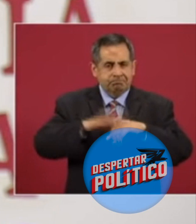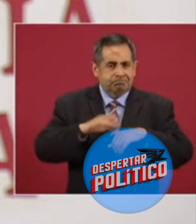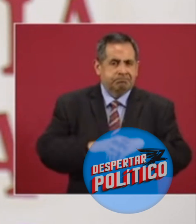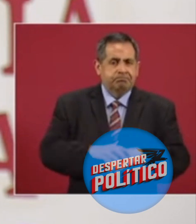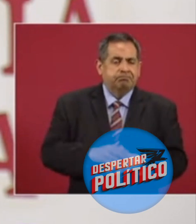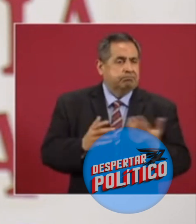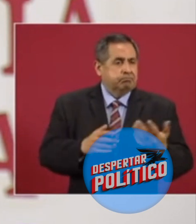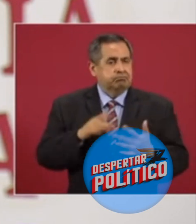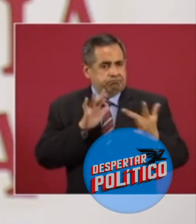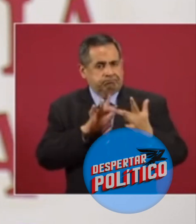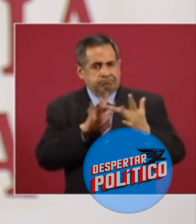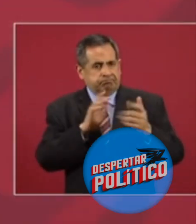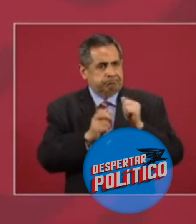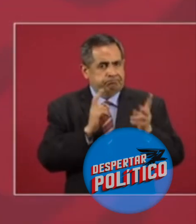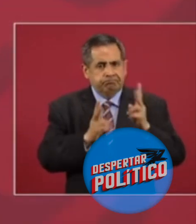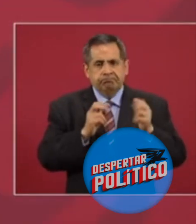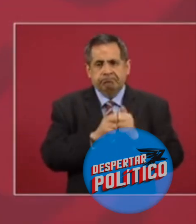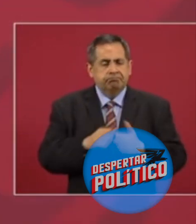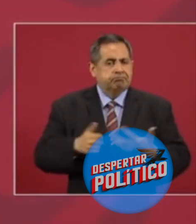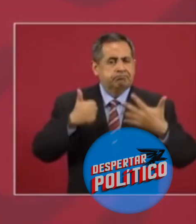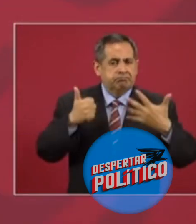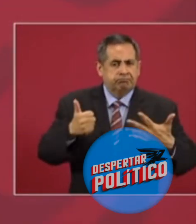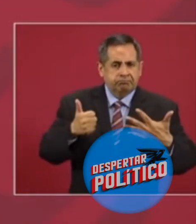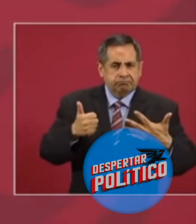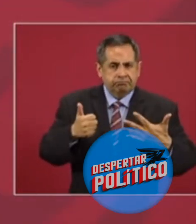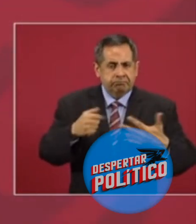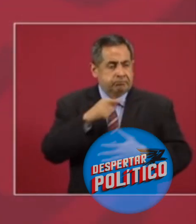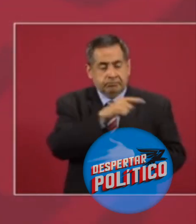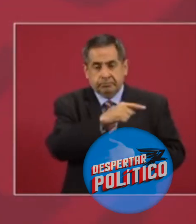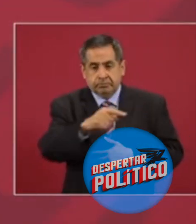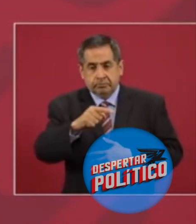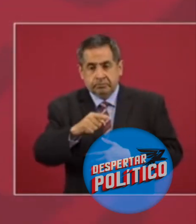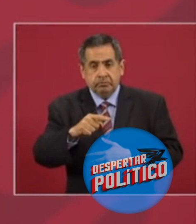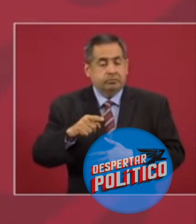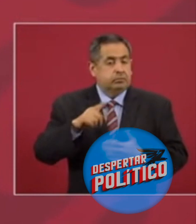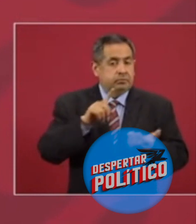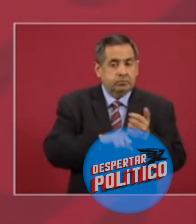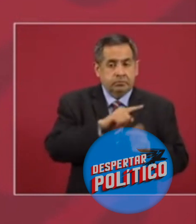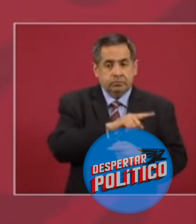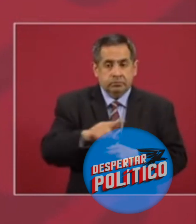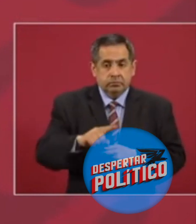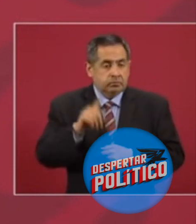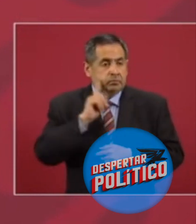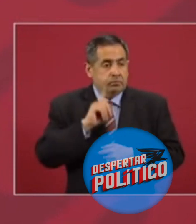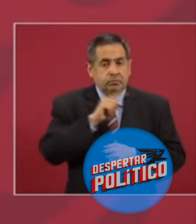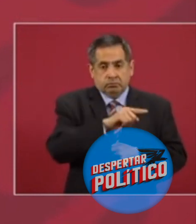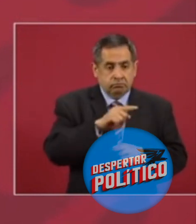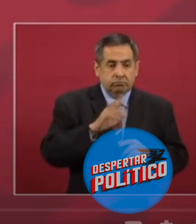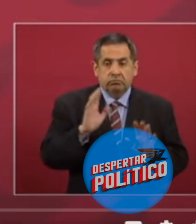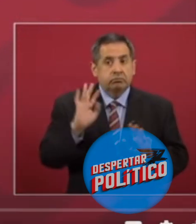Tenemos contacto con ya 6 de las que potencialmente podrían estar sujetas a este tipo de